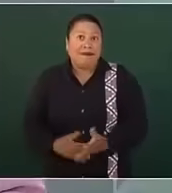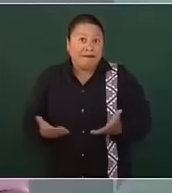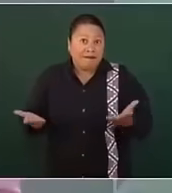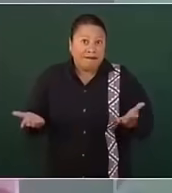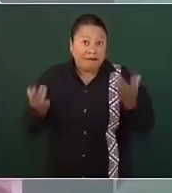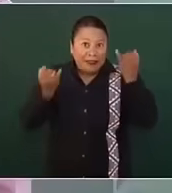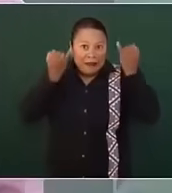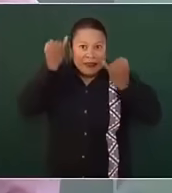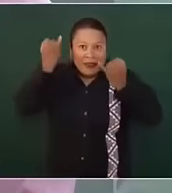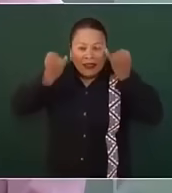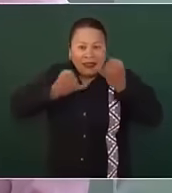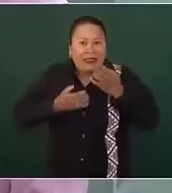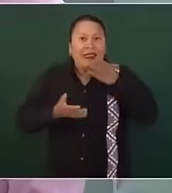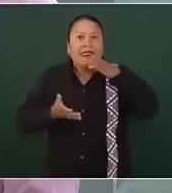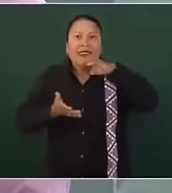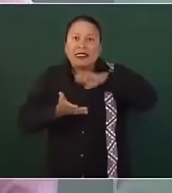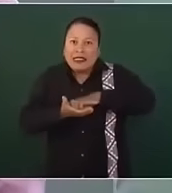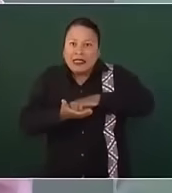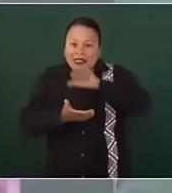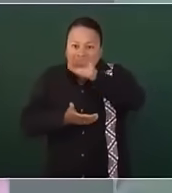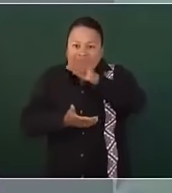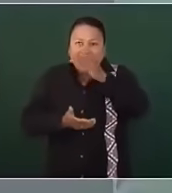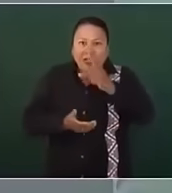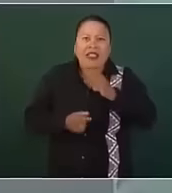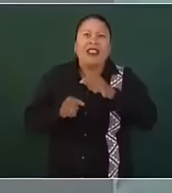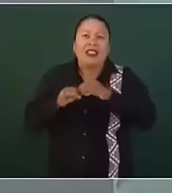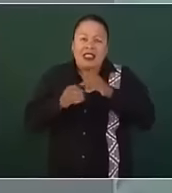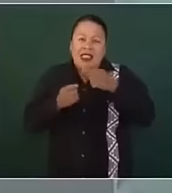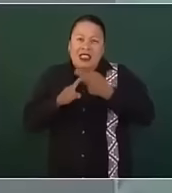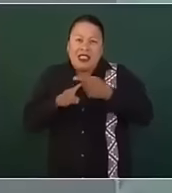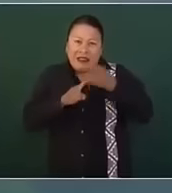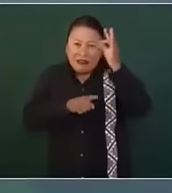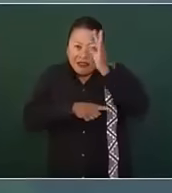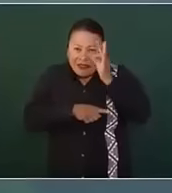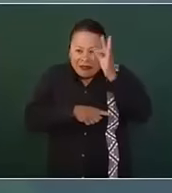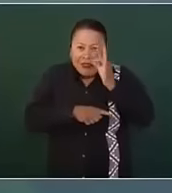Imagínense que el secretario de Seguridad Pública de Felipe Calderón